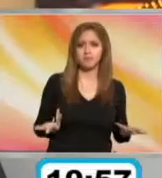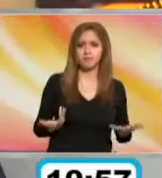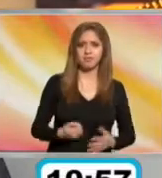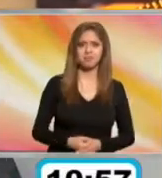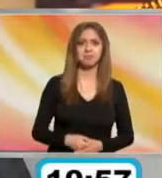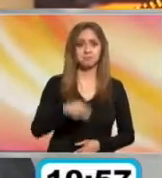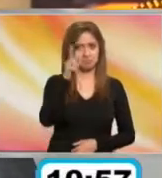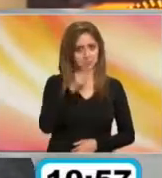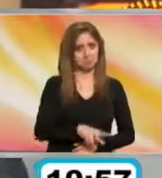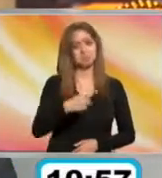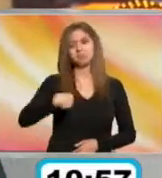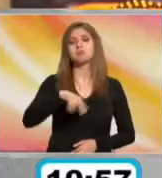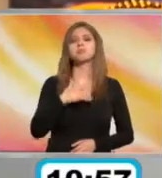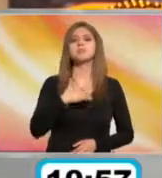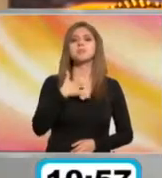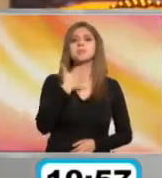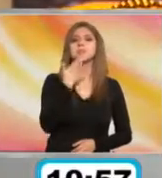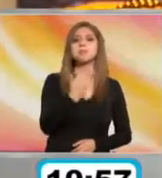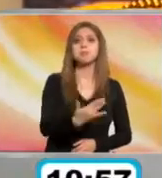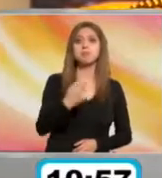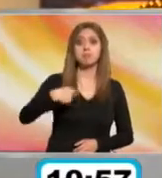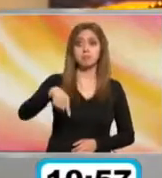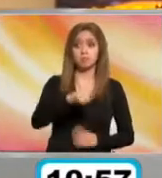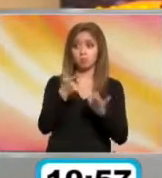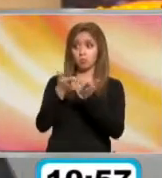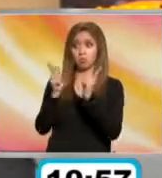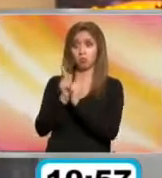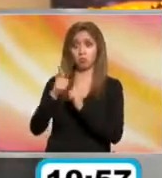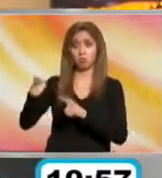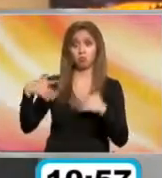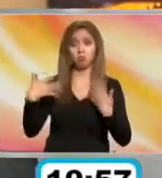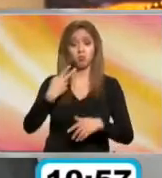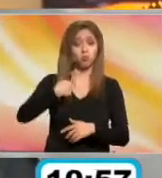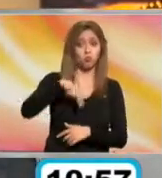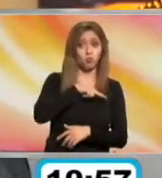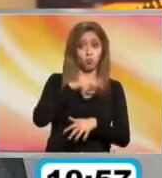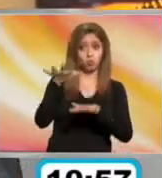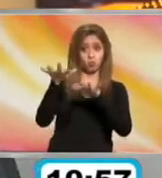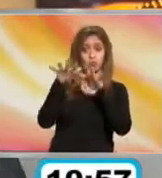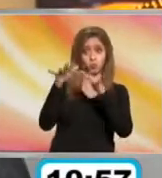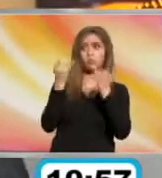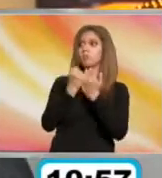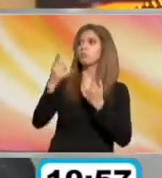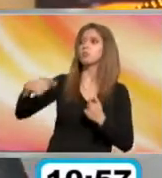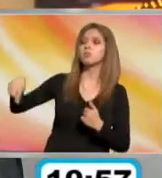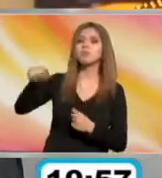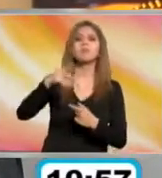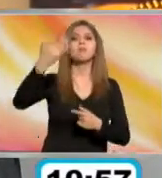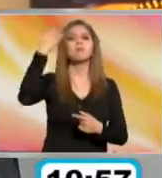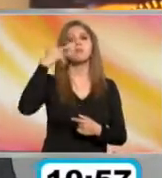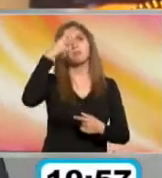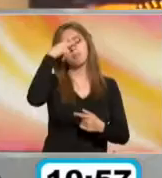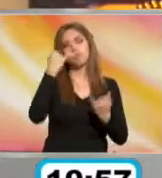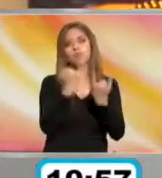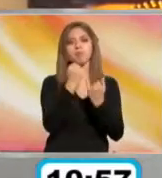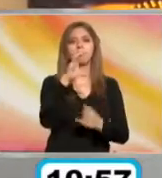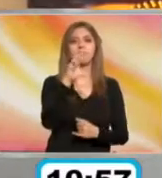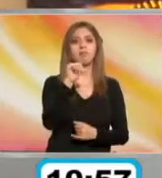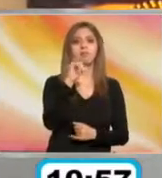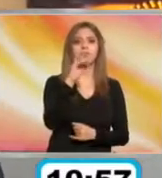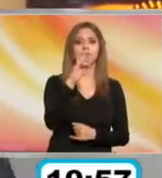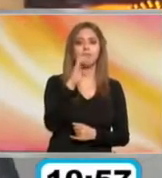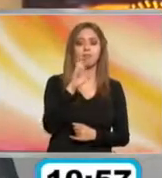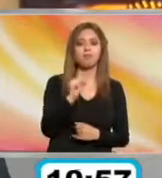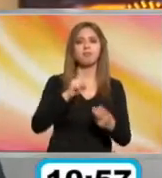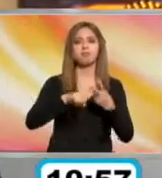ha sido muy chido, la verdad, porque son bandas que admiramos y que creo que todos aquí admiramos, en todo México, Caifanes, Soda Stereo, los que